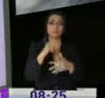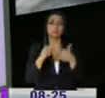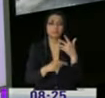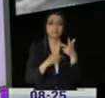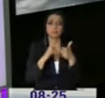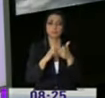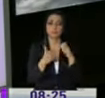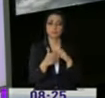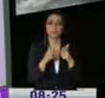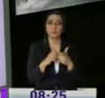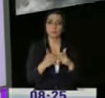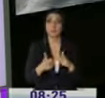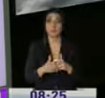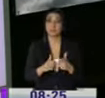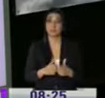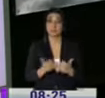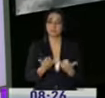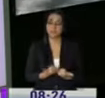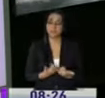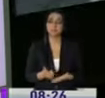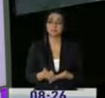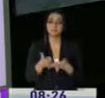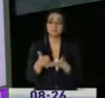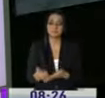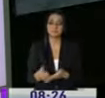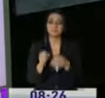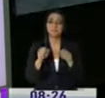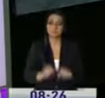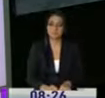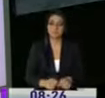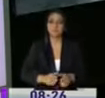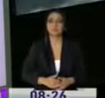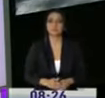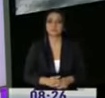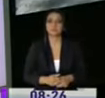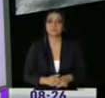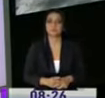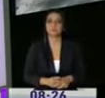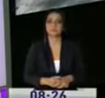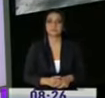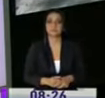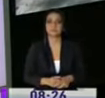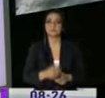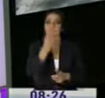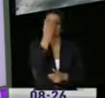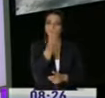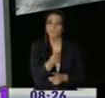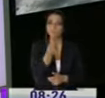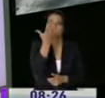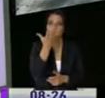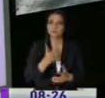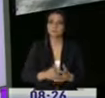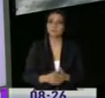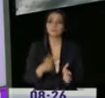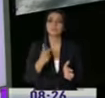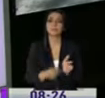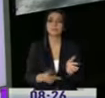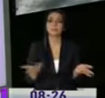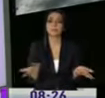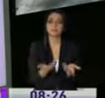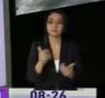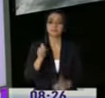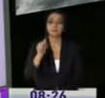y nosotros estamos dispuestos a ayudarles. A ver, mi querida Andreita, buenos días. ¿Qué pasa ahora en La Argelia?